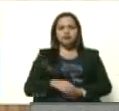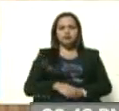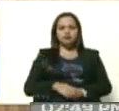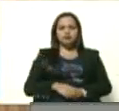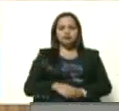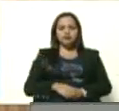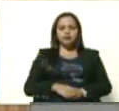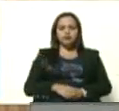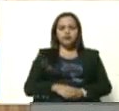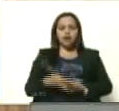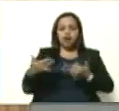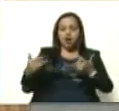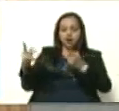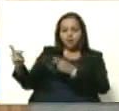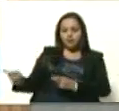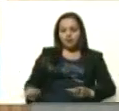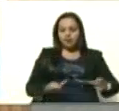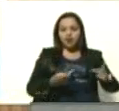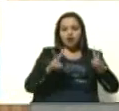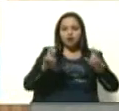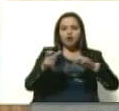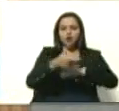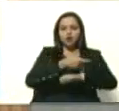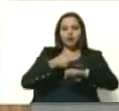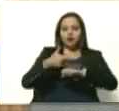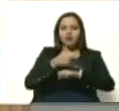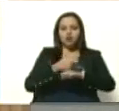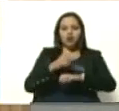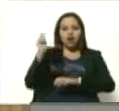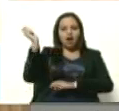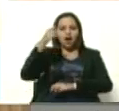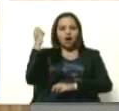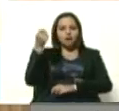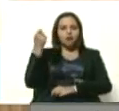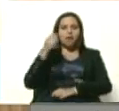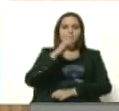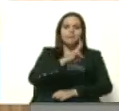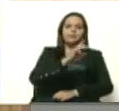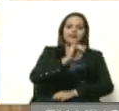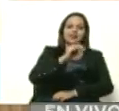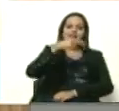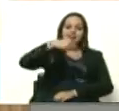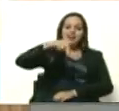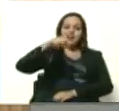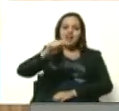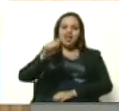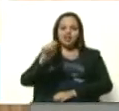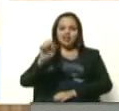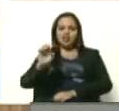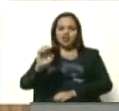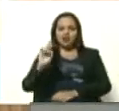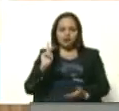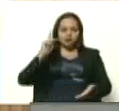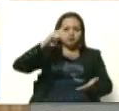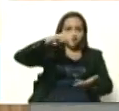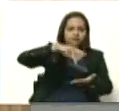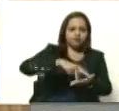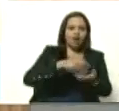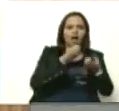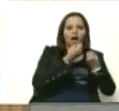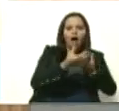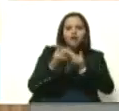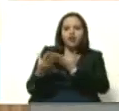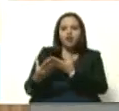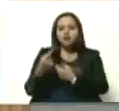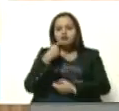gobernador del estado Apure, profesor Eduardo Piñate Rodríguez, a la tribuna de oradores y